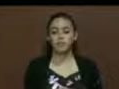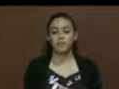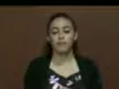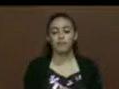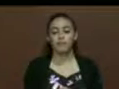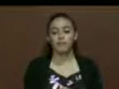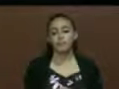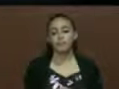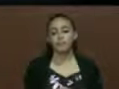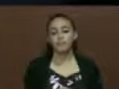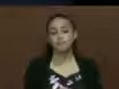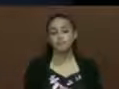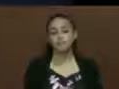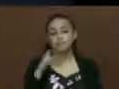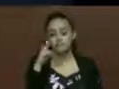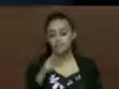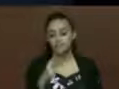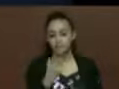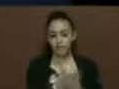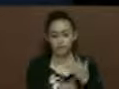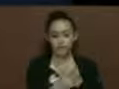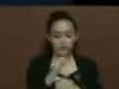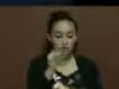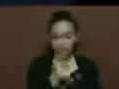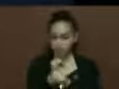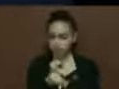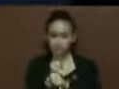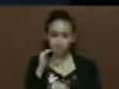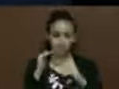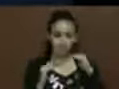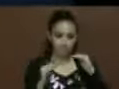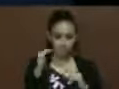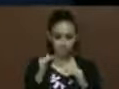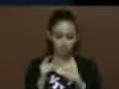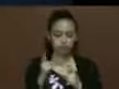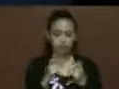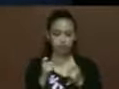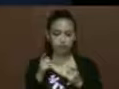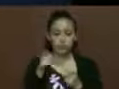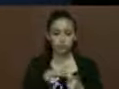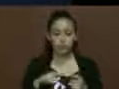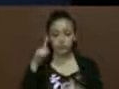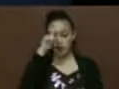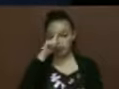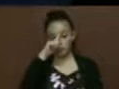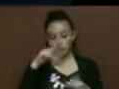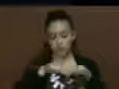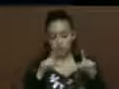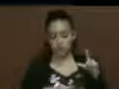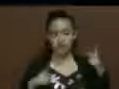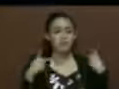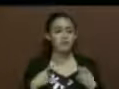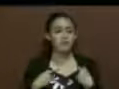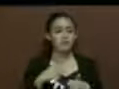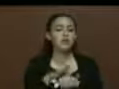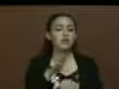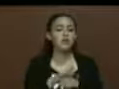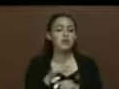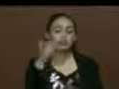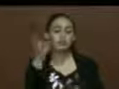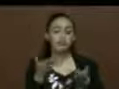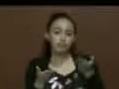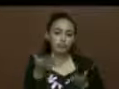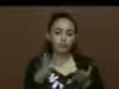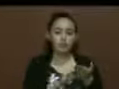la proyección de que se estabilice, de acuerdo con el Consejo Nacional de Población, de que se estabilice